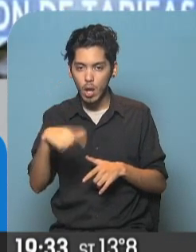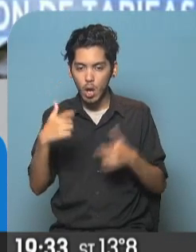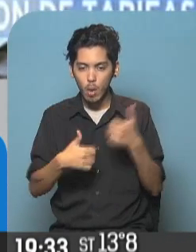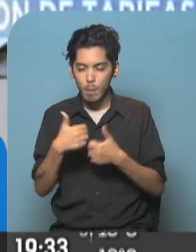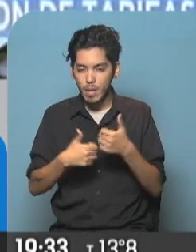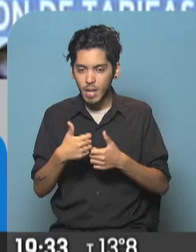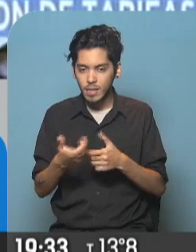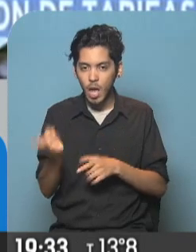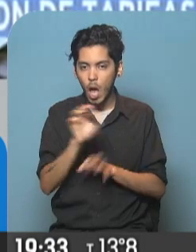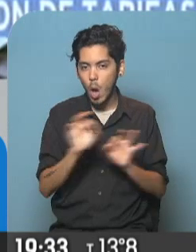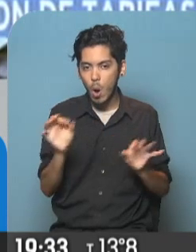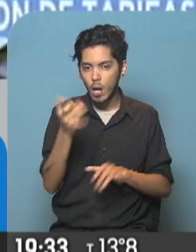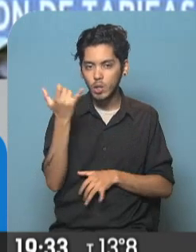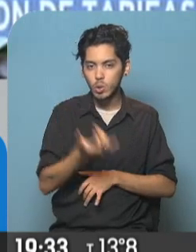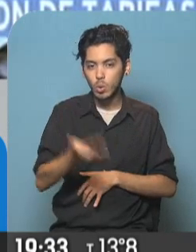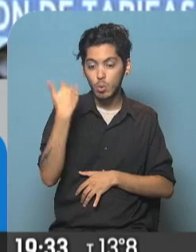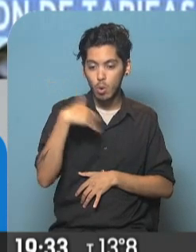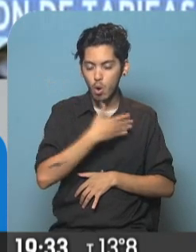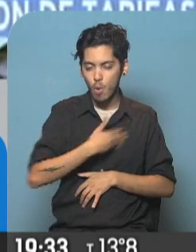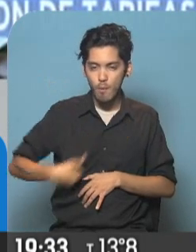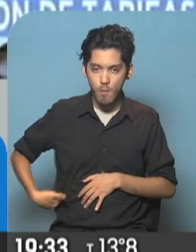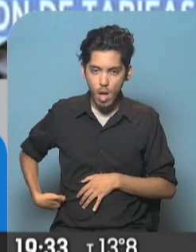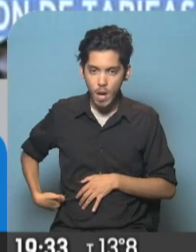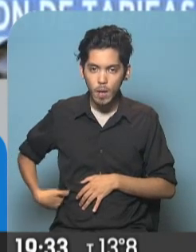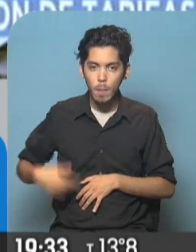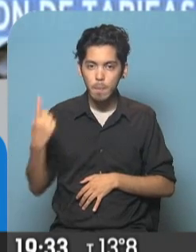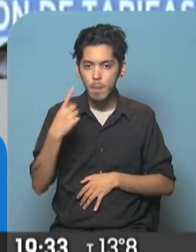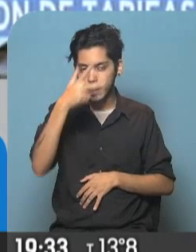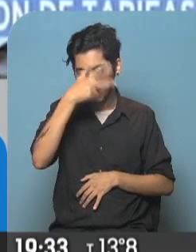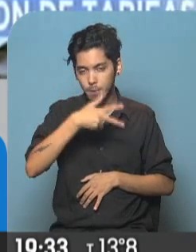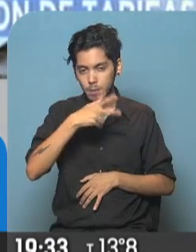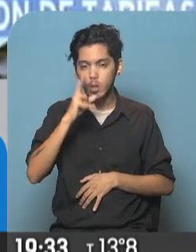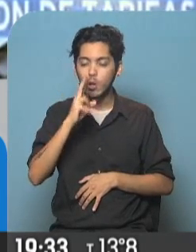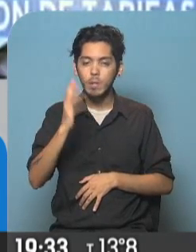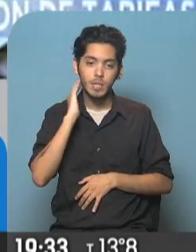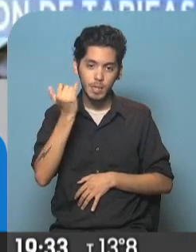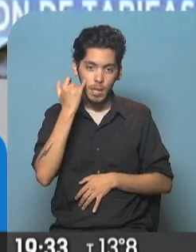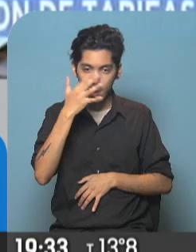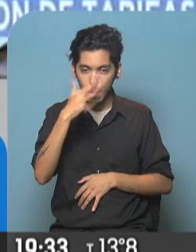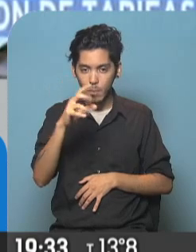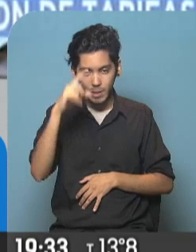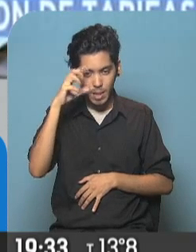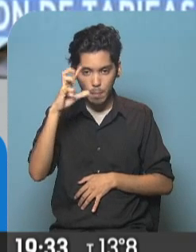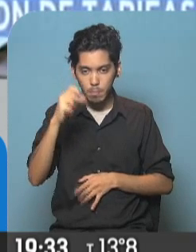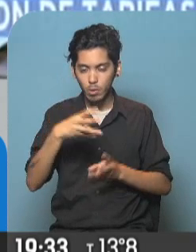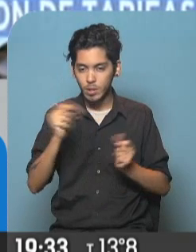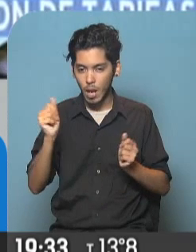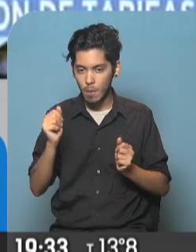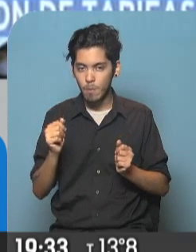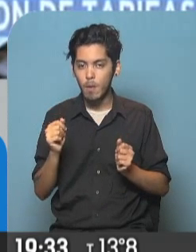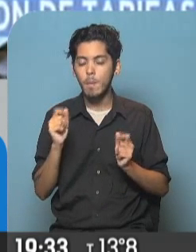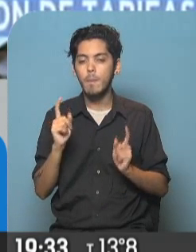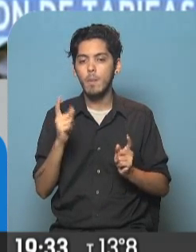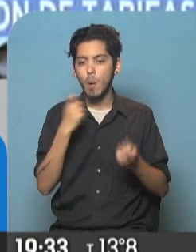que tuvo que tuvo este gobierno en el primer trimestre de 2016 después de la salida del cepo y para eso necesitan seguir vendiendo